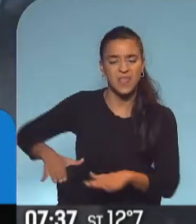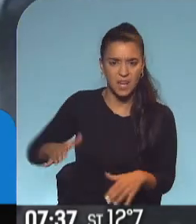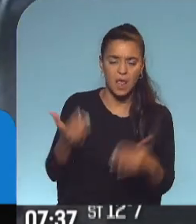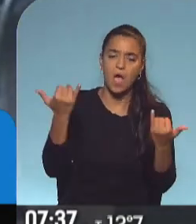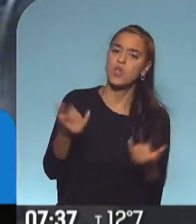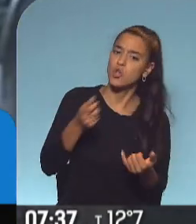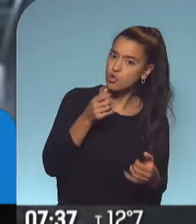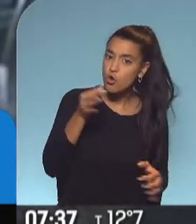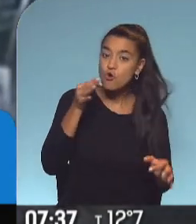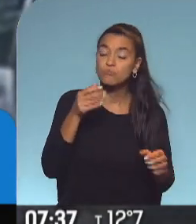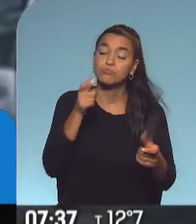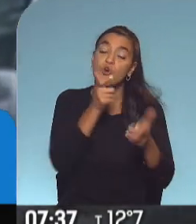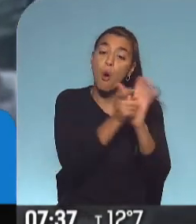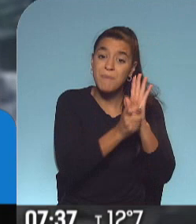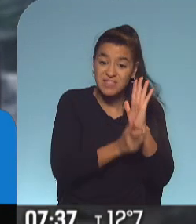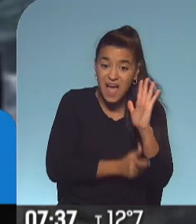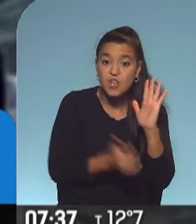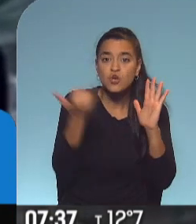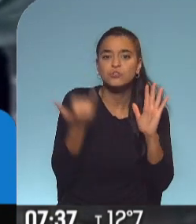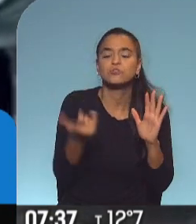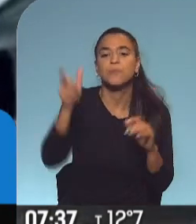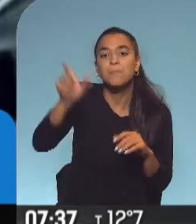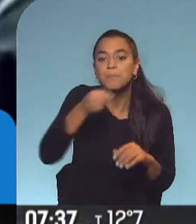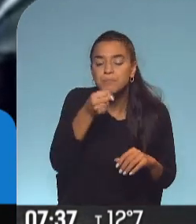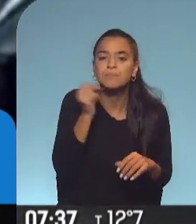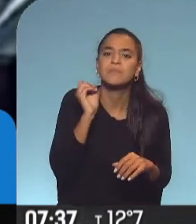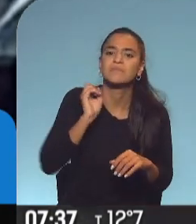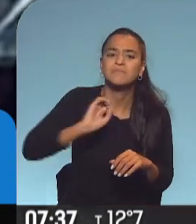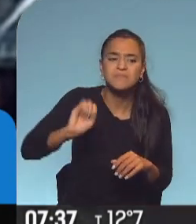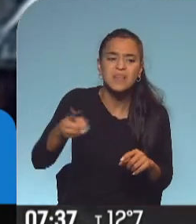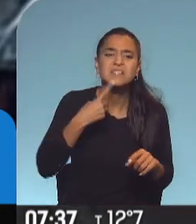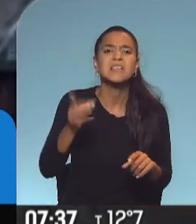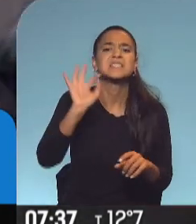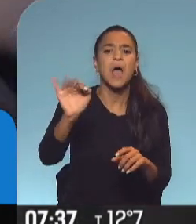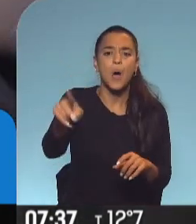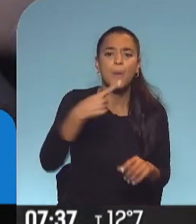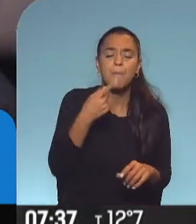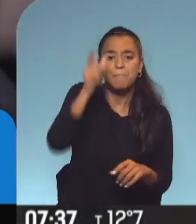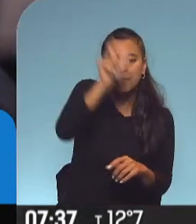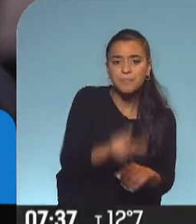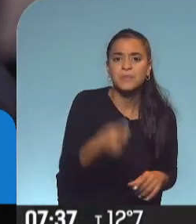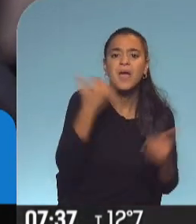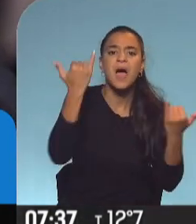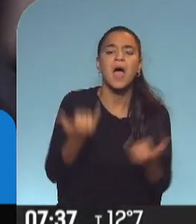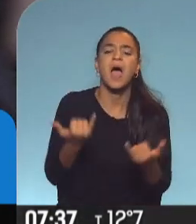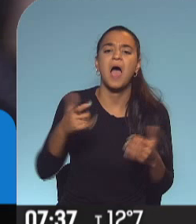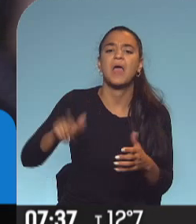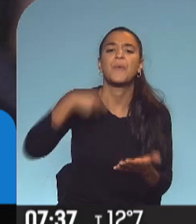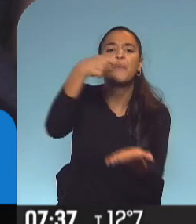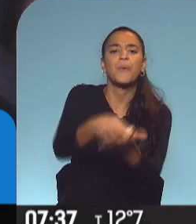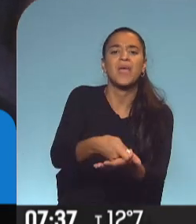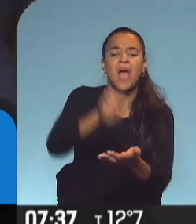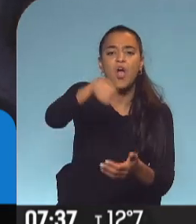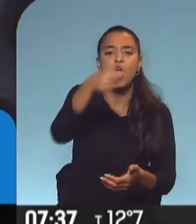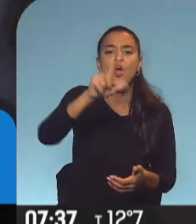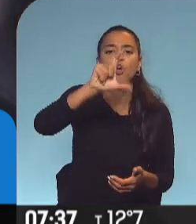otros comentarios, el conductor la había agredido al enterarse de que la influencer tenía una beca del CONICET.